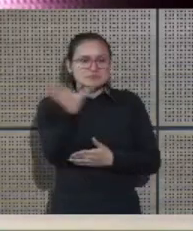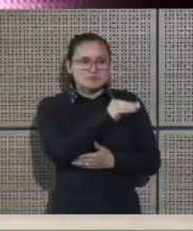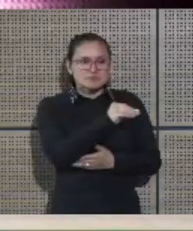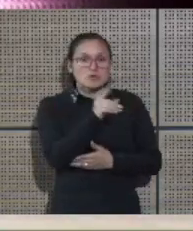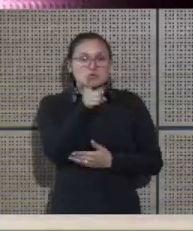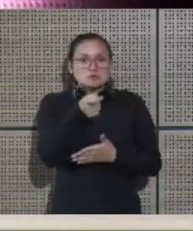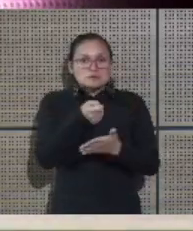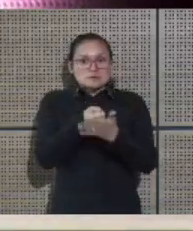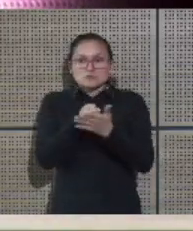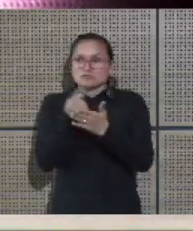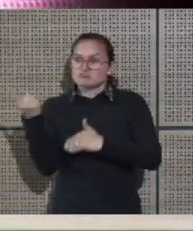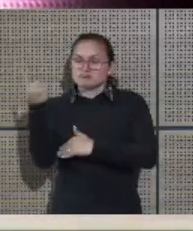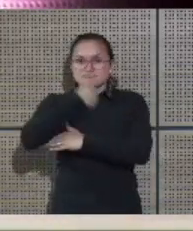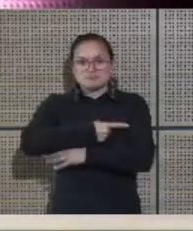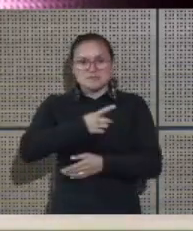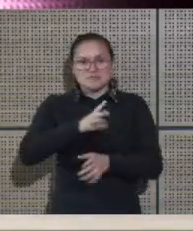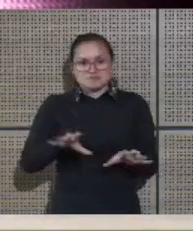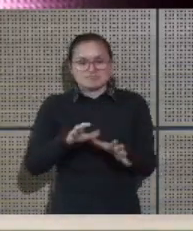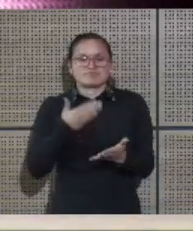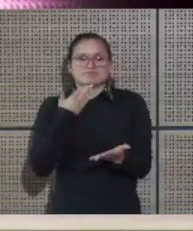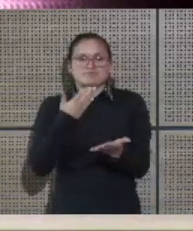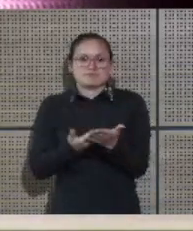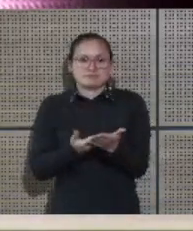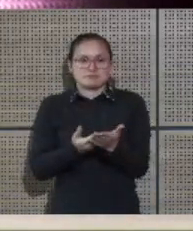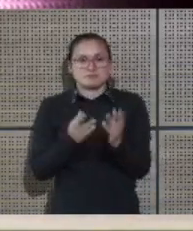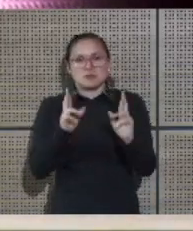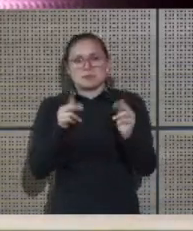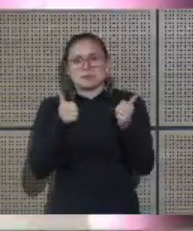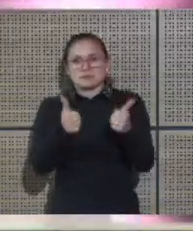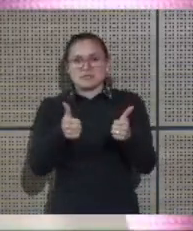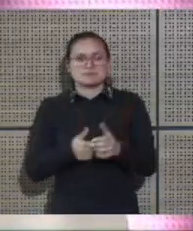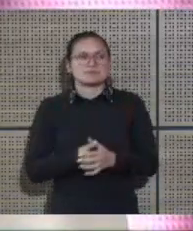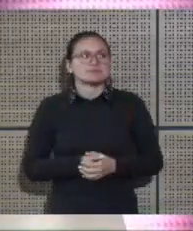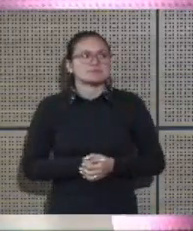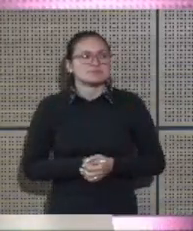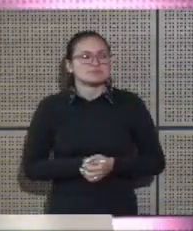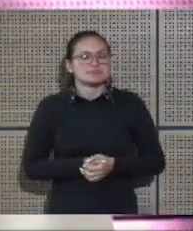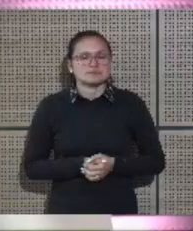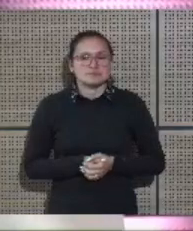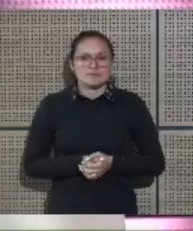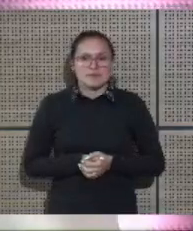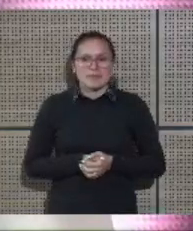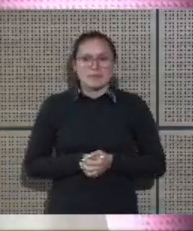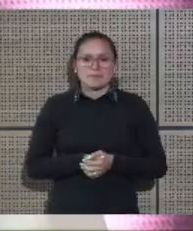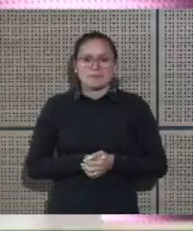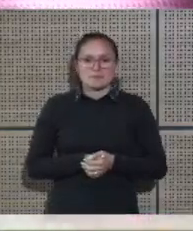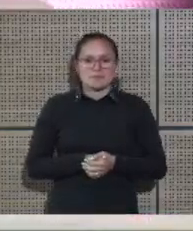el trabajo que van a hacer durante el día de hoy. Muchas gracias a todos.